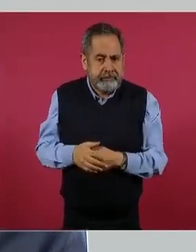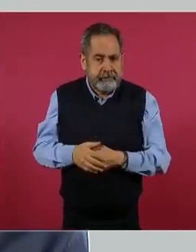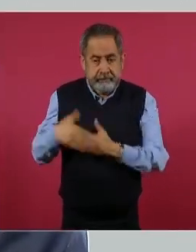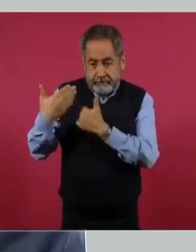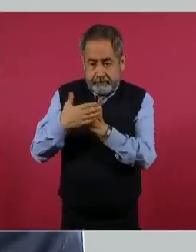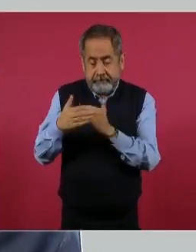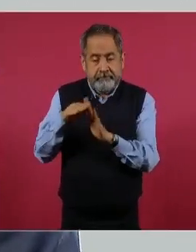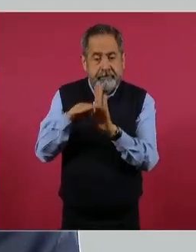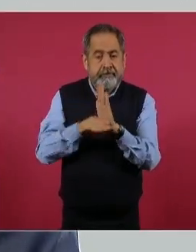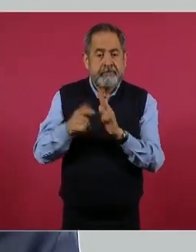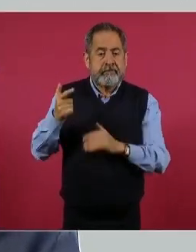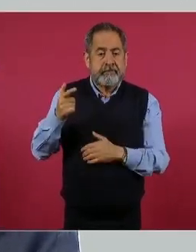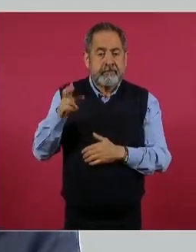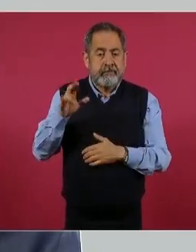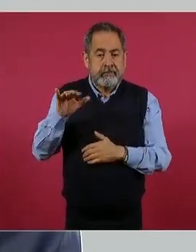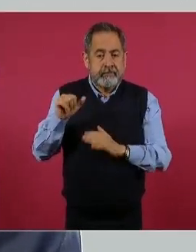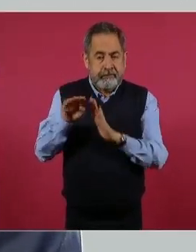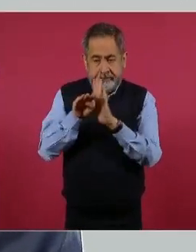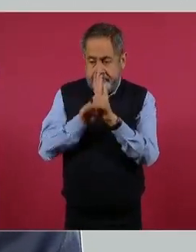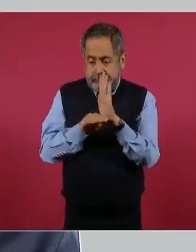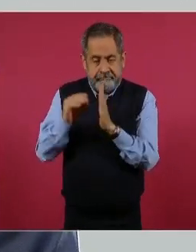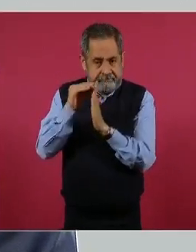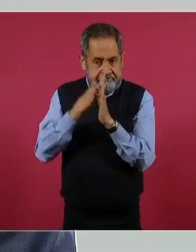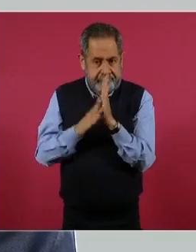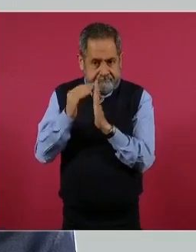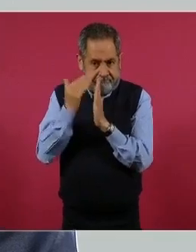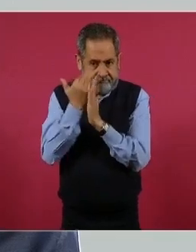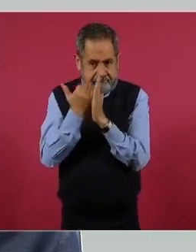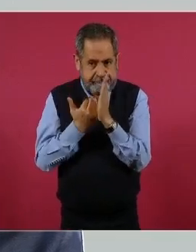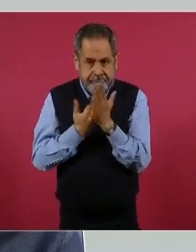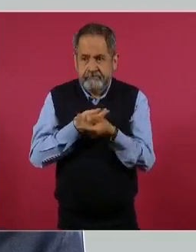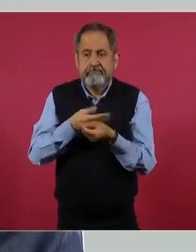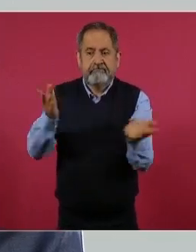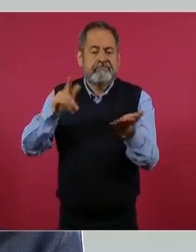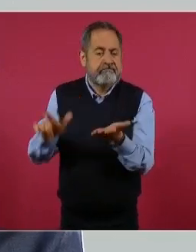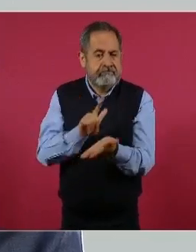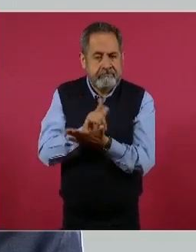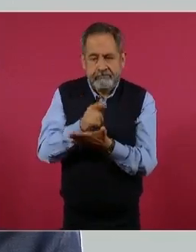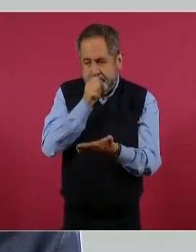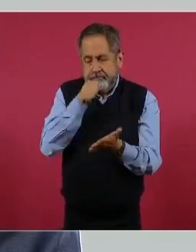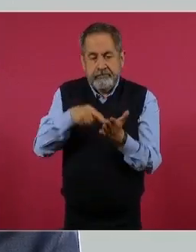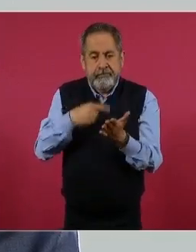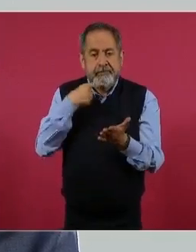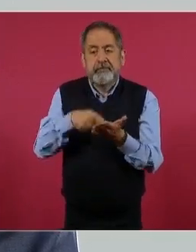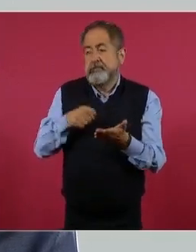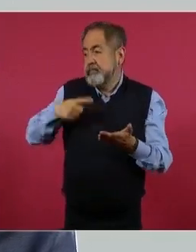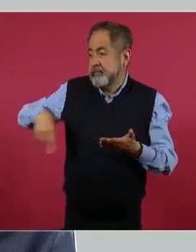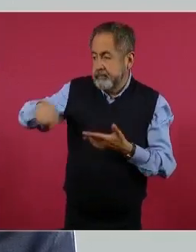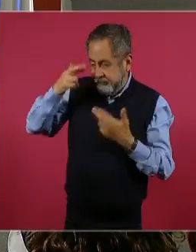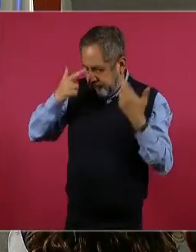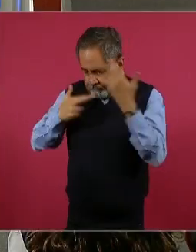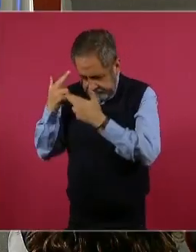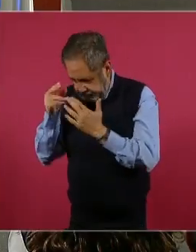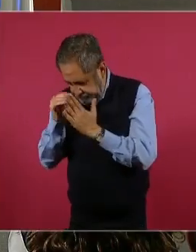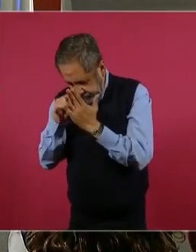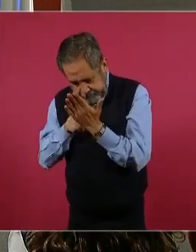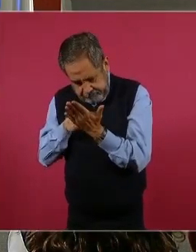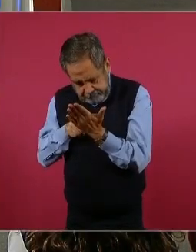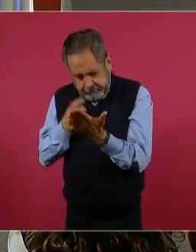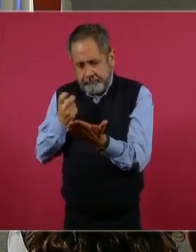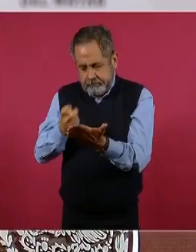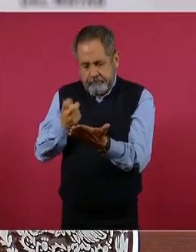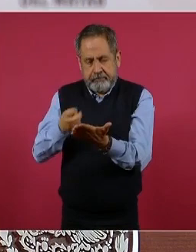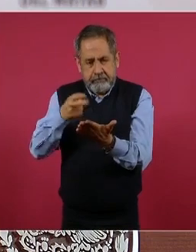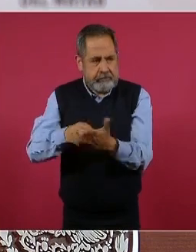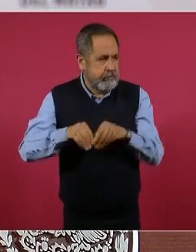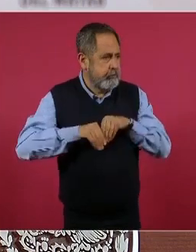una guía de los criterios internos, los mismos que exige la ley y que son revisados por nuestro personal técnico para que las